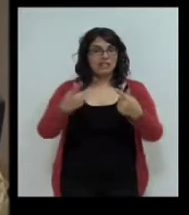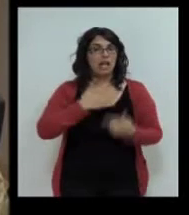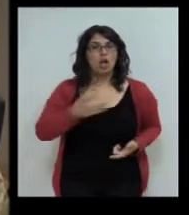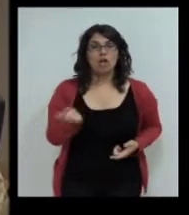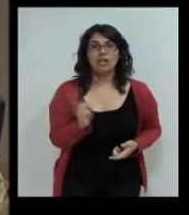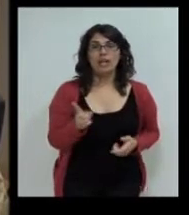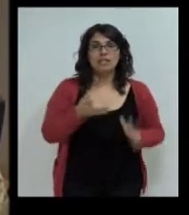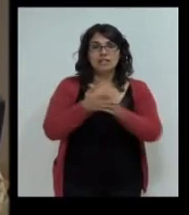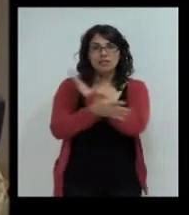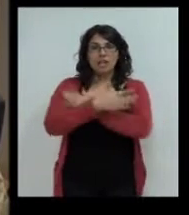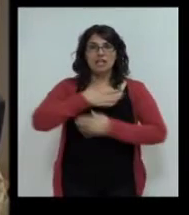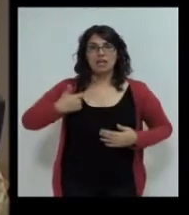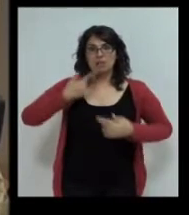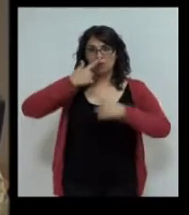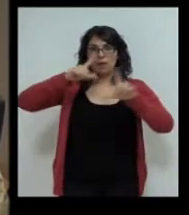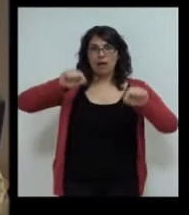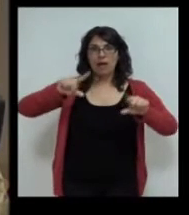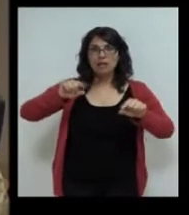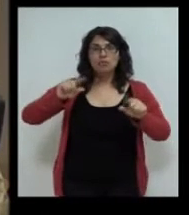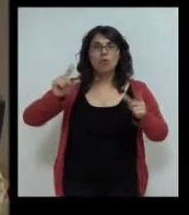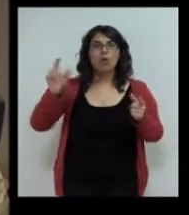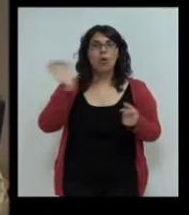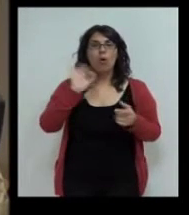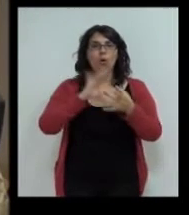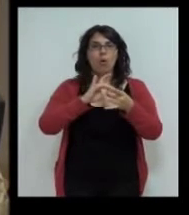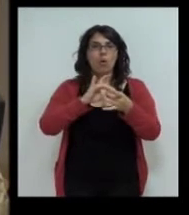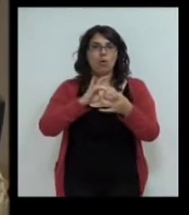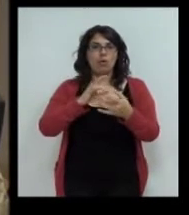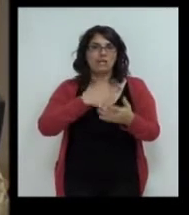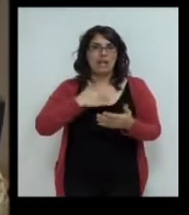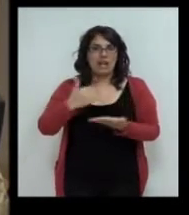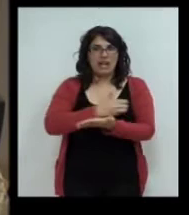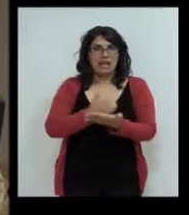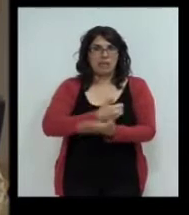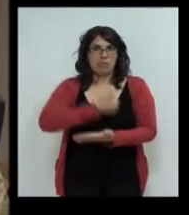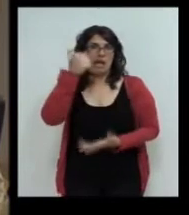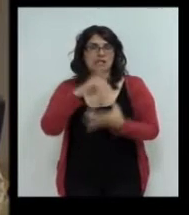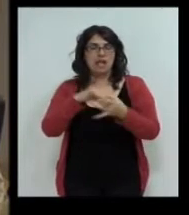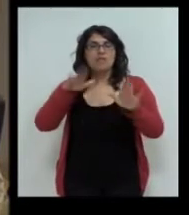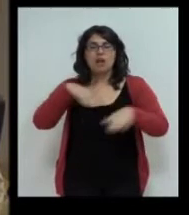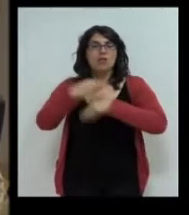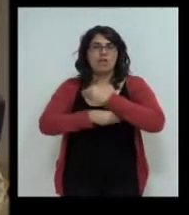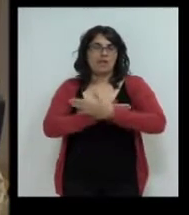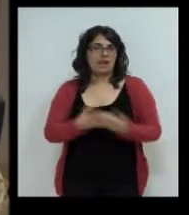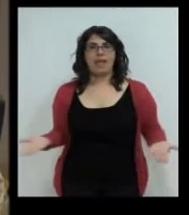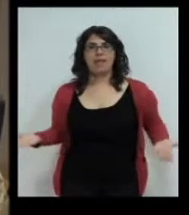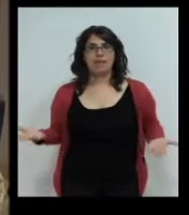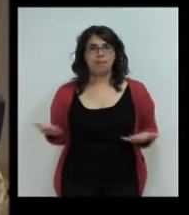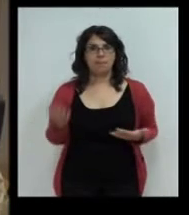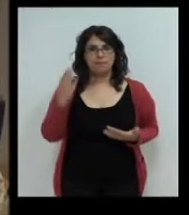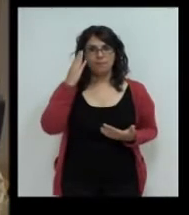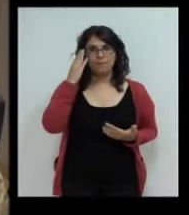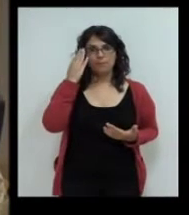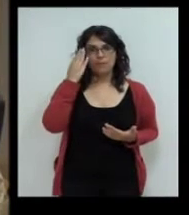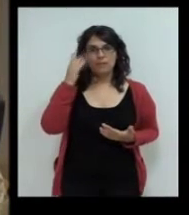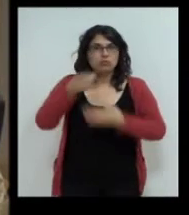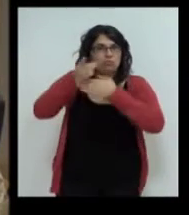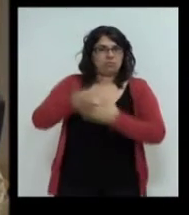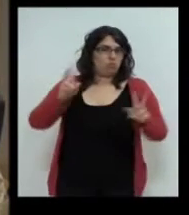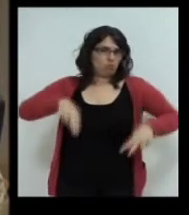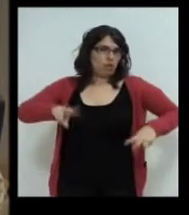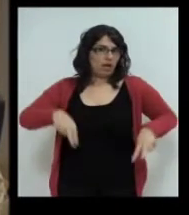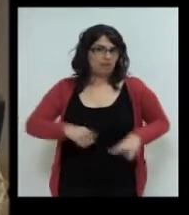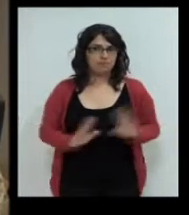más baratos en mercado o productos con mayor margen comercial, no hace absolutamente nada. Esto nunca se ha impuesto.